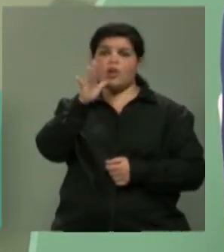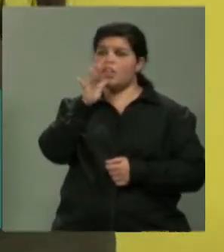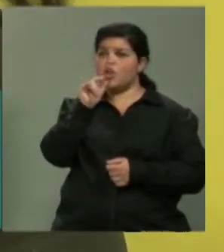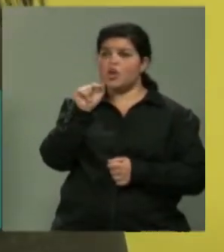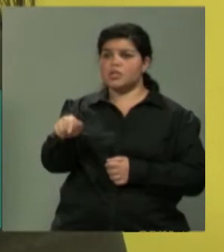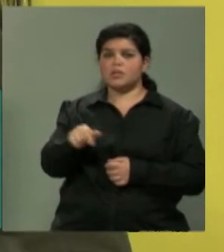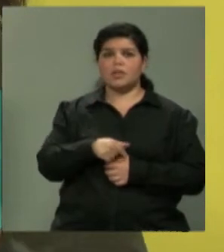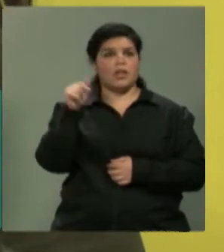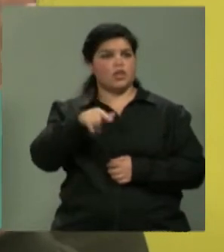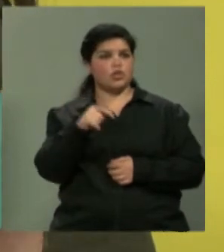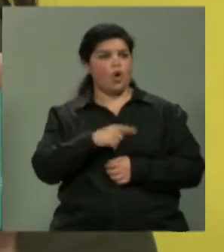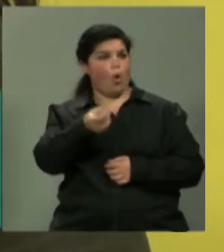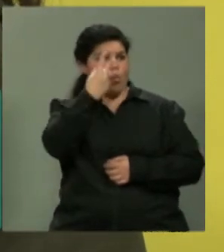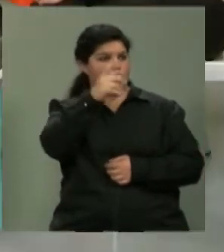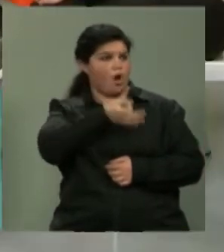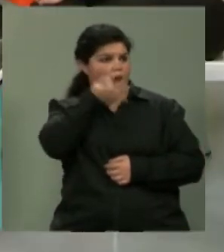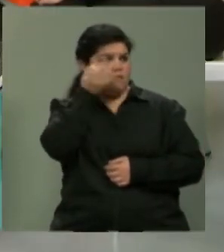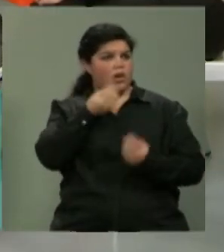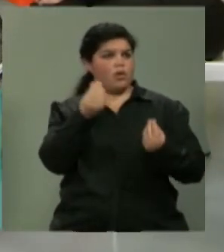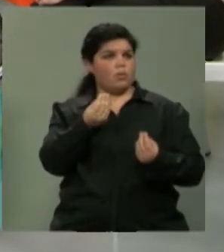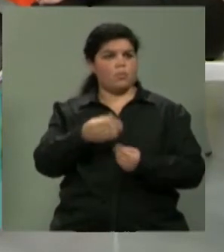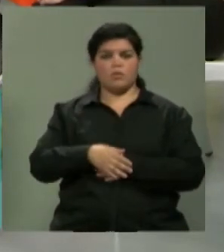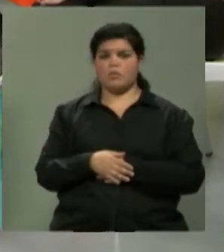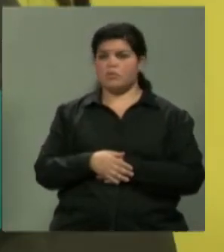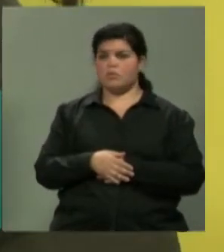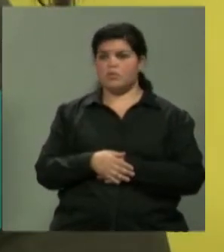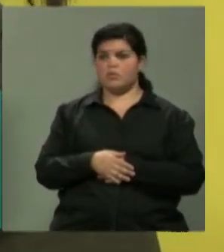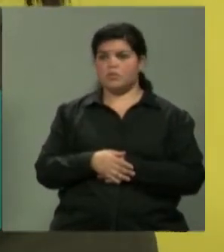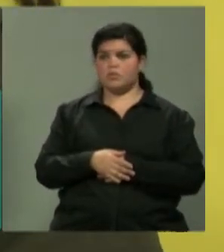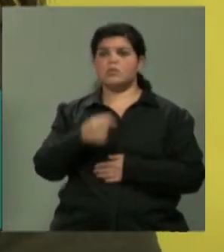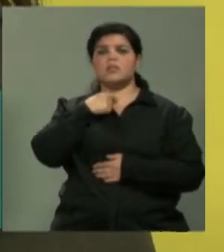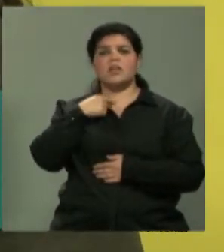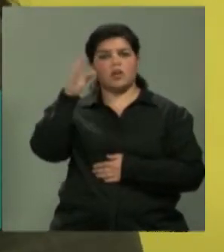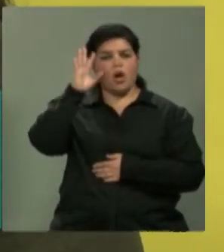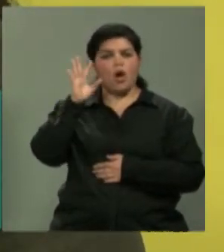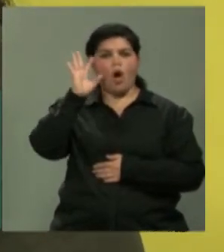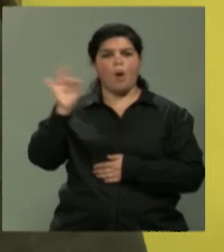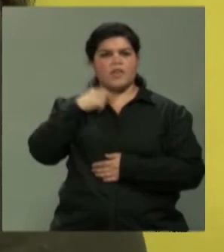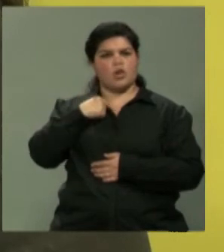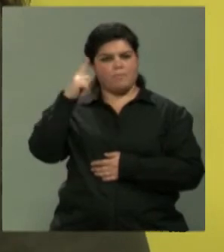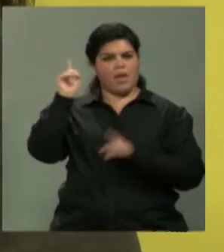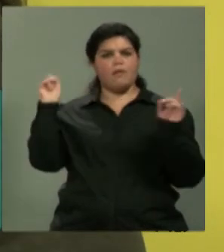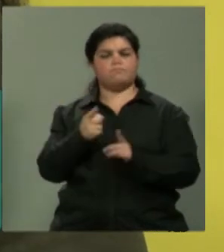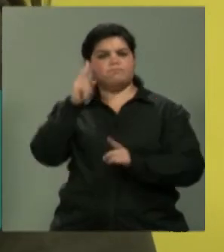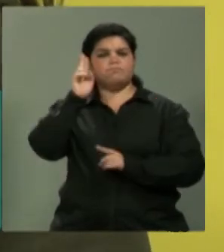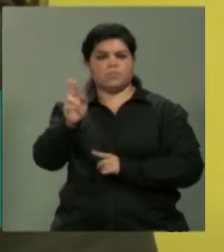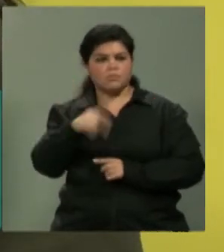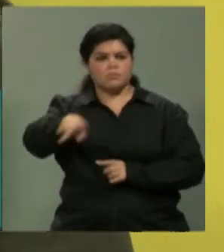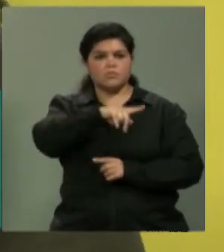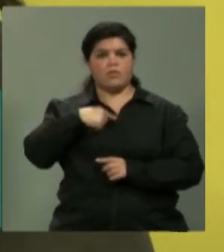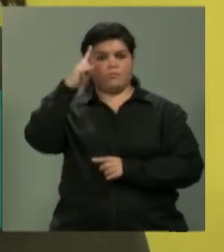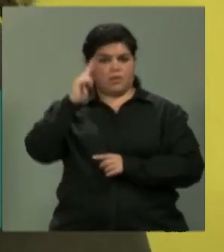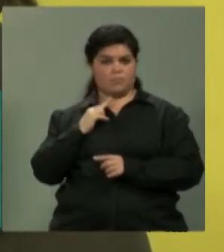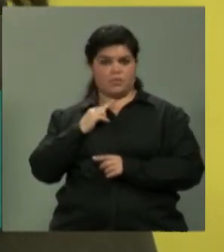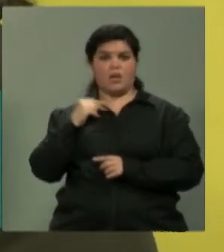o un Yo debate? no sé en qué realidad... Vamos de a uno. quiero terminar la idea, porque los he respetado, ¿sí? Yo no sé en qué tipo de realidad paralela vivís, en que un